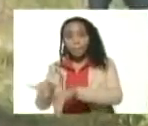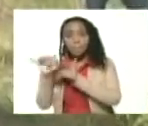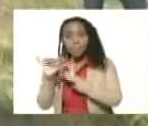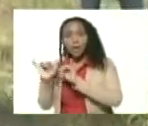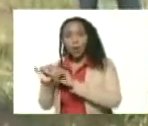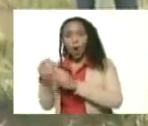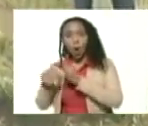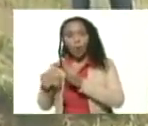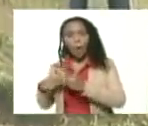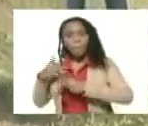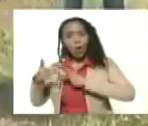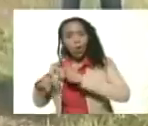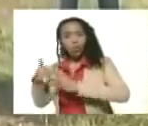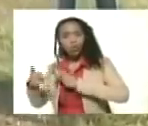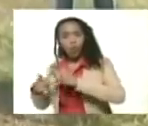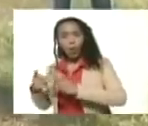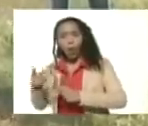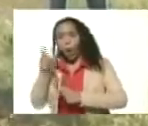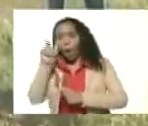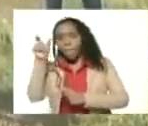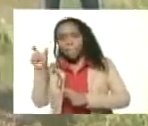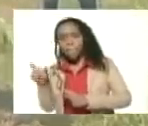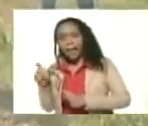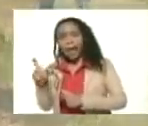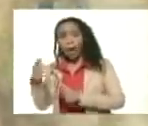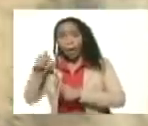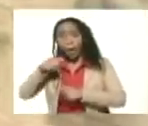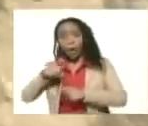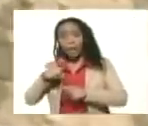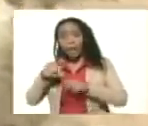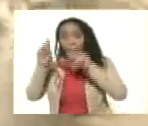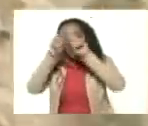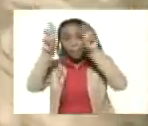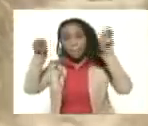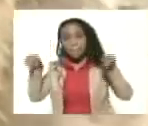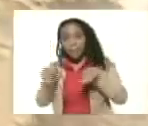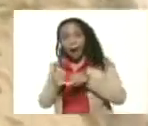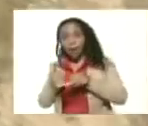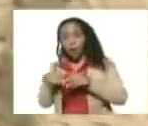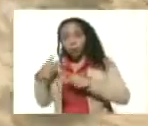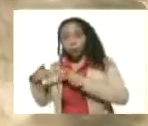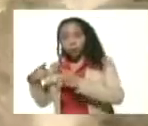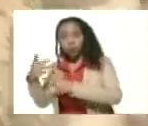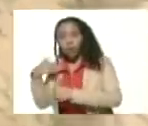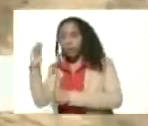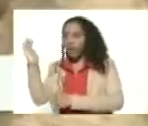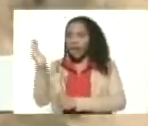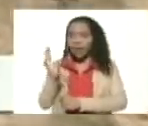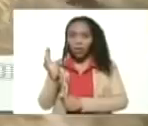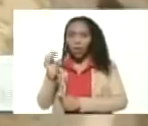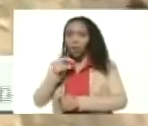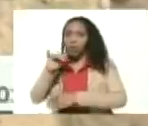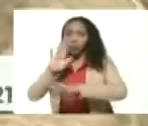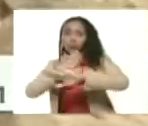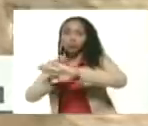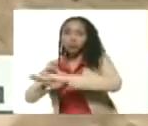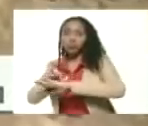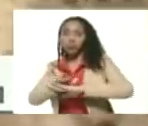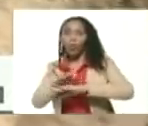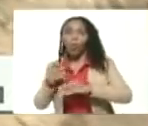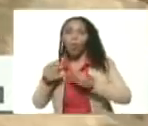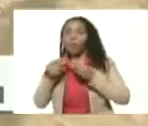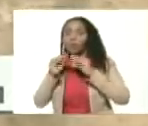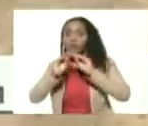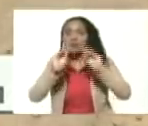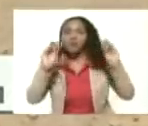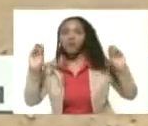como el productor Manuel Barrio. Hoy, en el marco productivo, hemos venido nosotros a informarle a Guárico, a